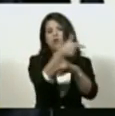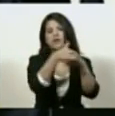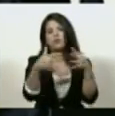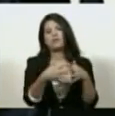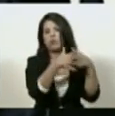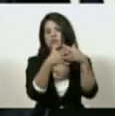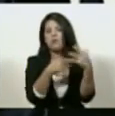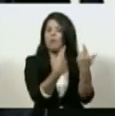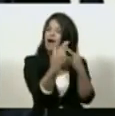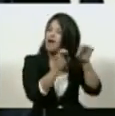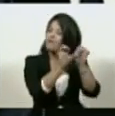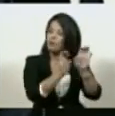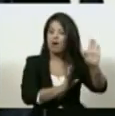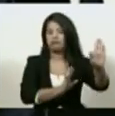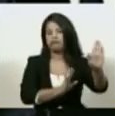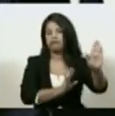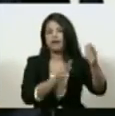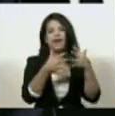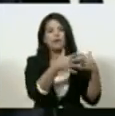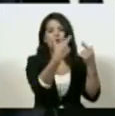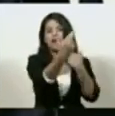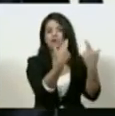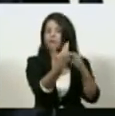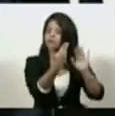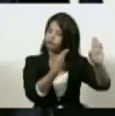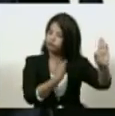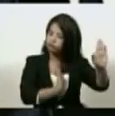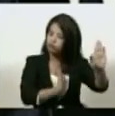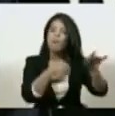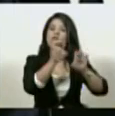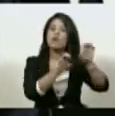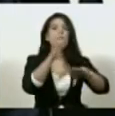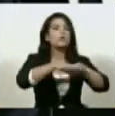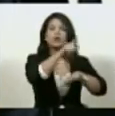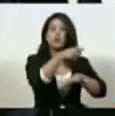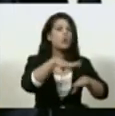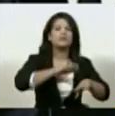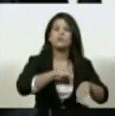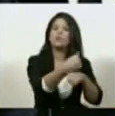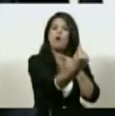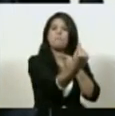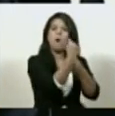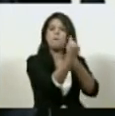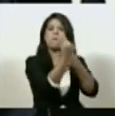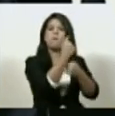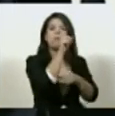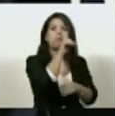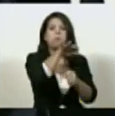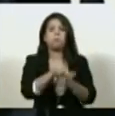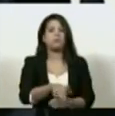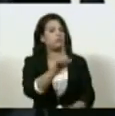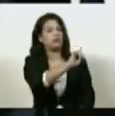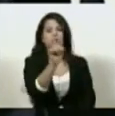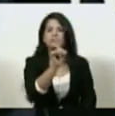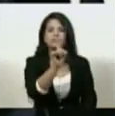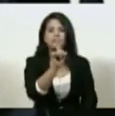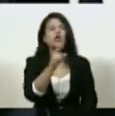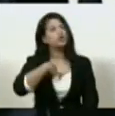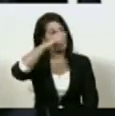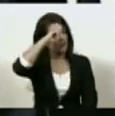Unidos, porque nosotros no aceptamos humillaciones de nadie. Nunca lo haremos. Respeto